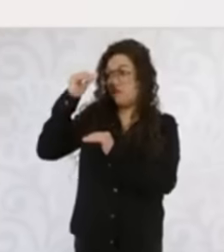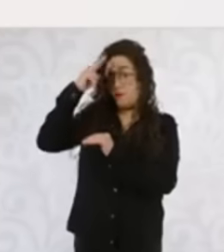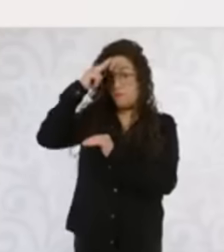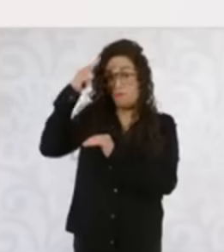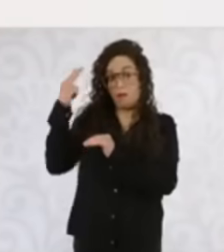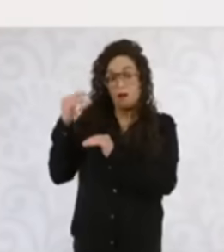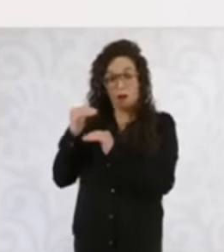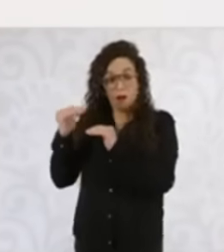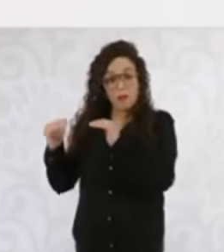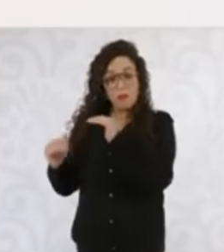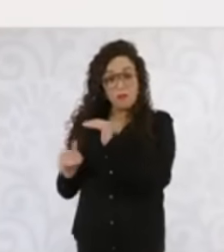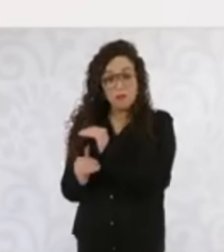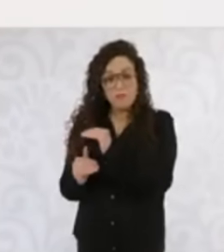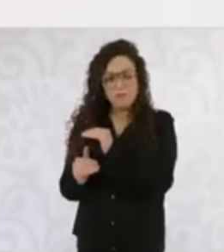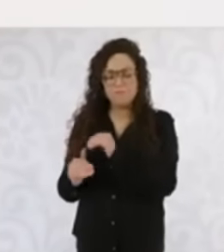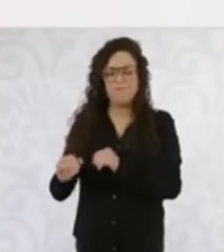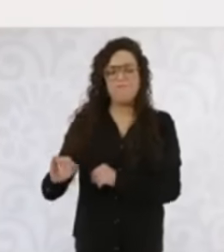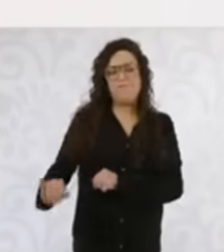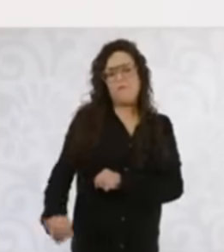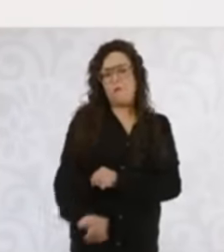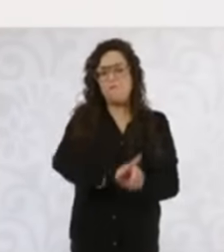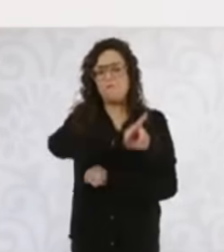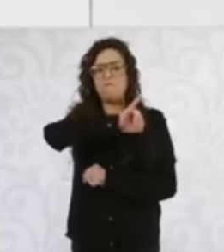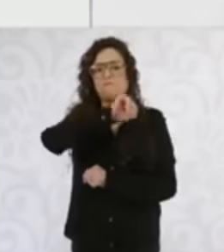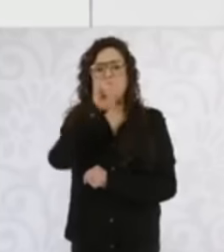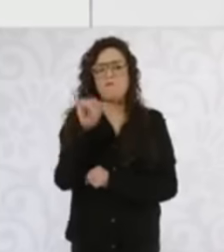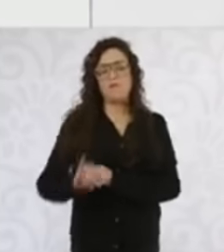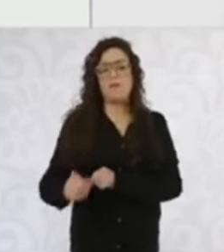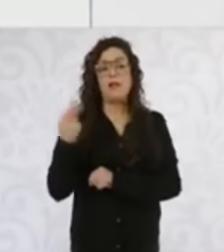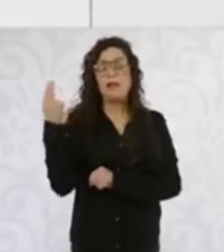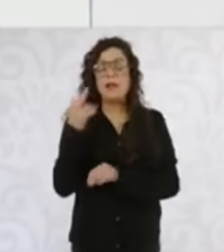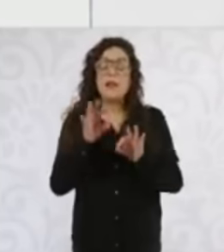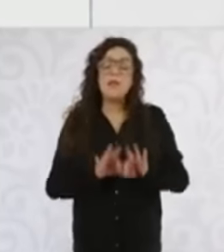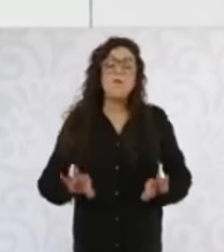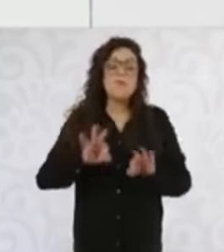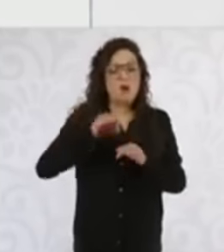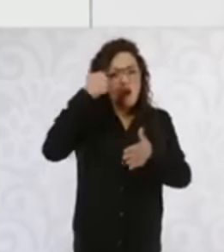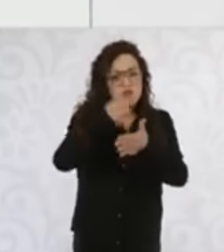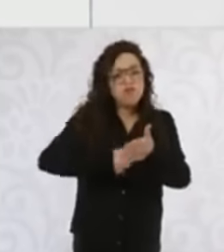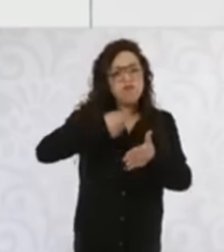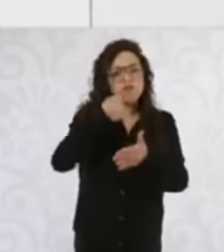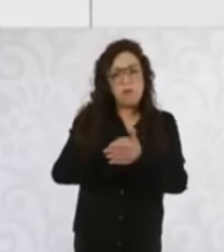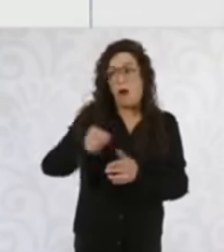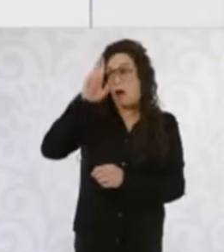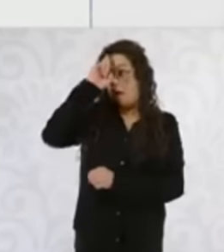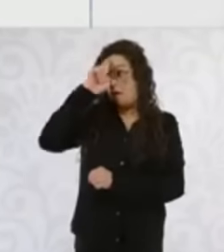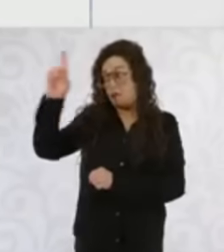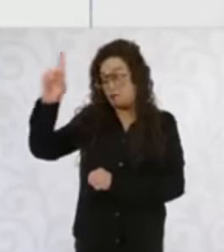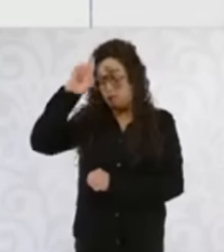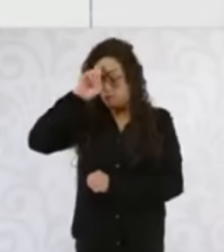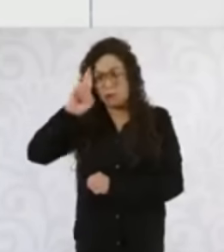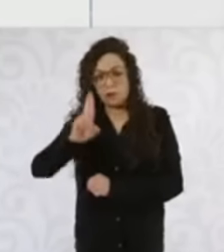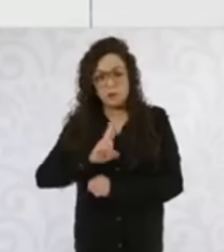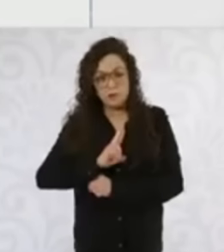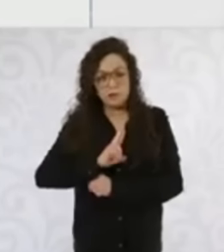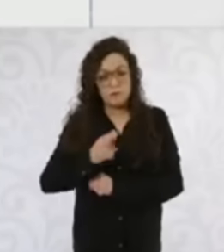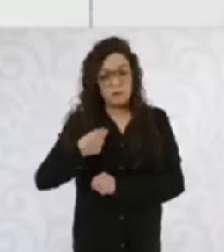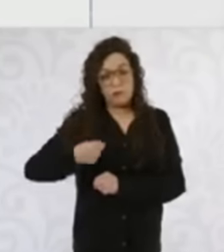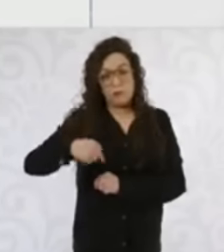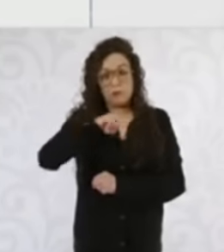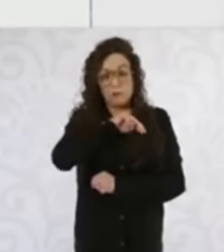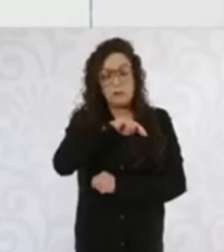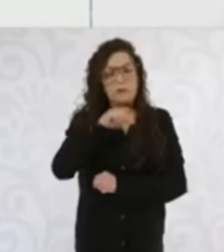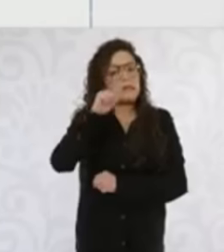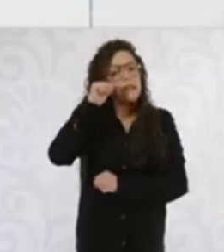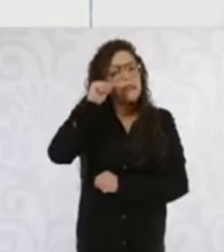cierto que el año pasado tuvo un buen incremento, este año se establece que va a incrementar un 4.79%. ¡Ajua! Este